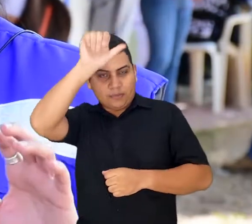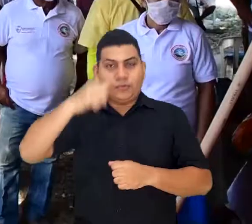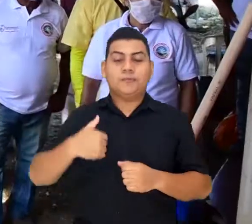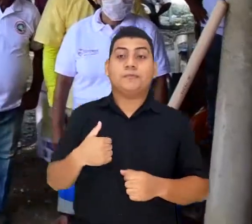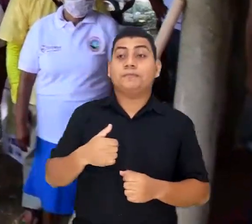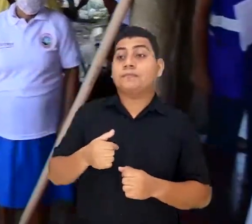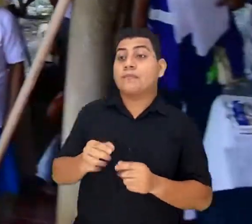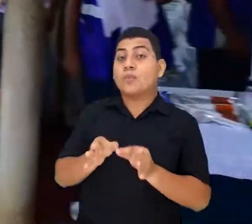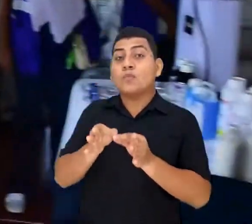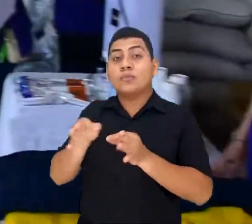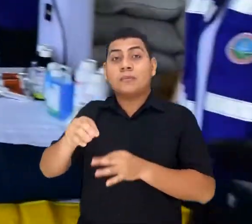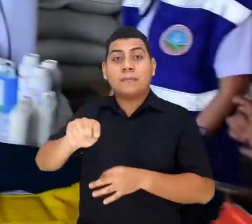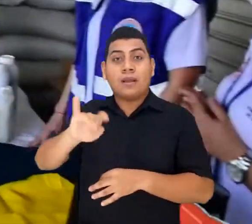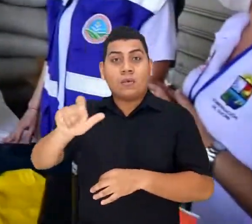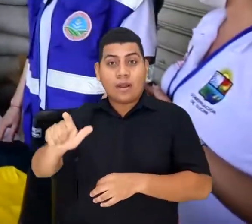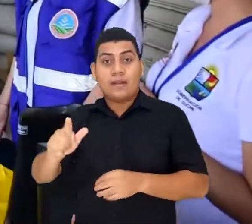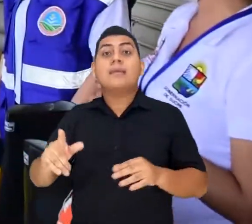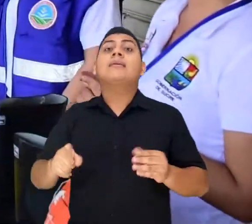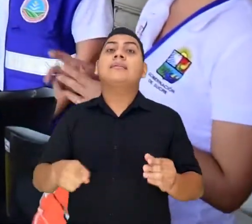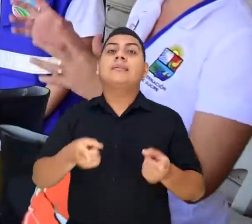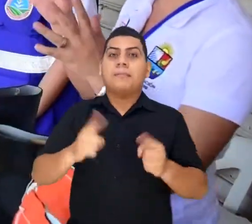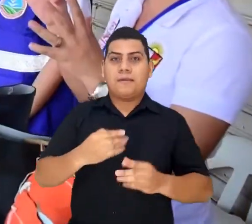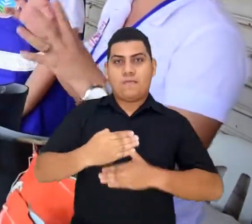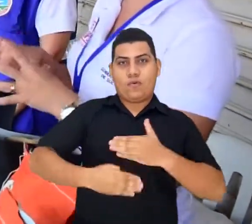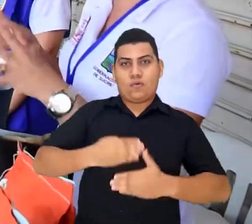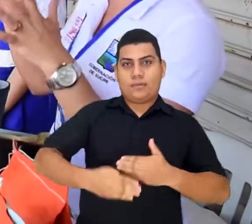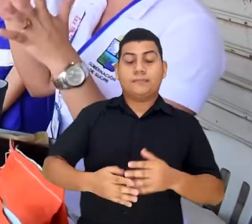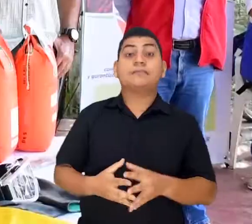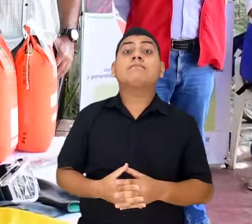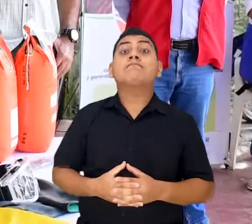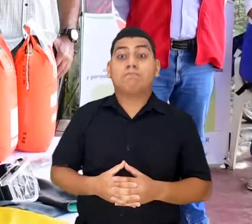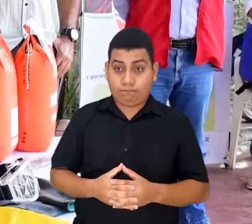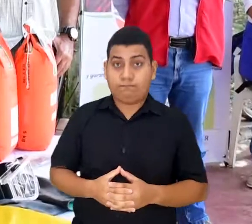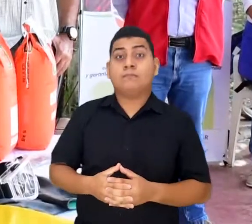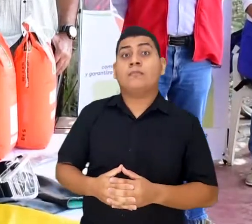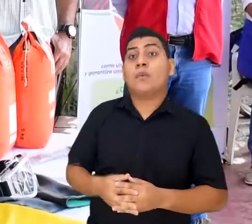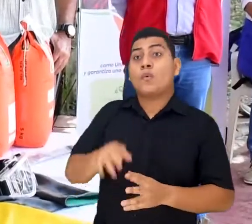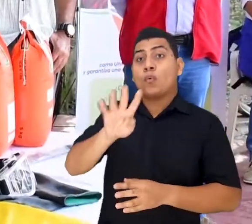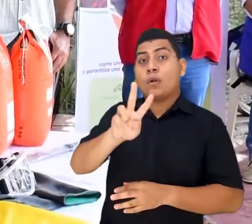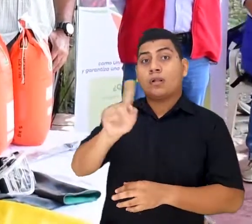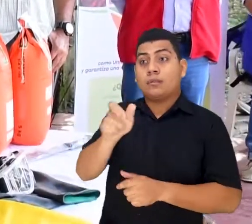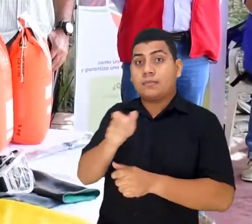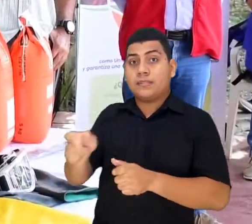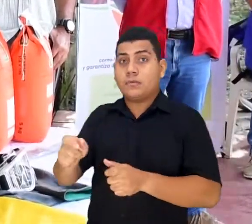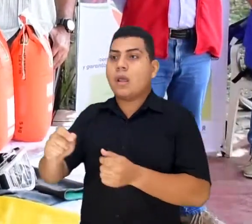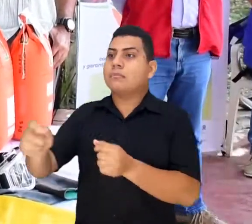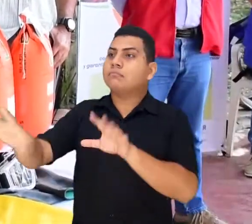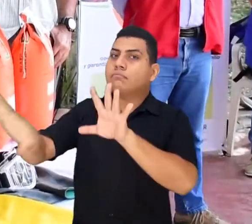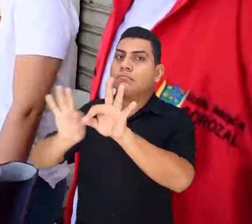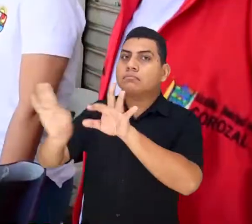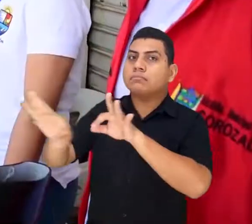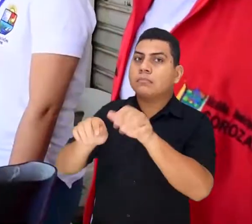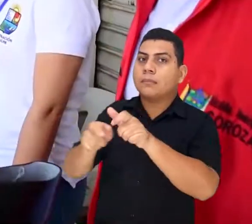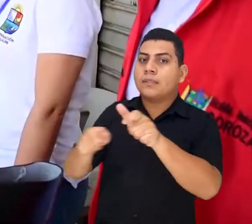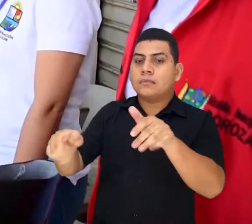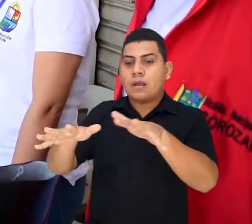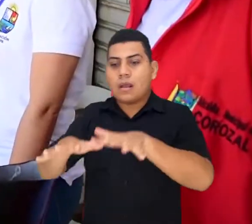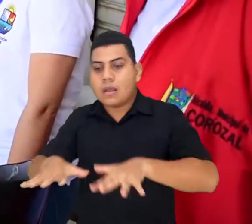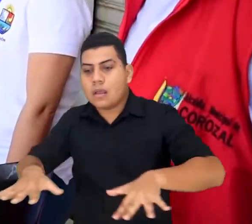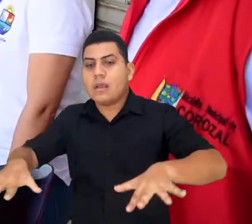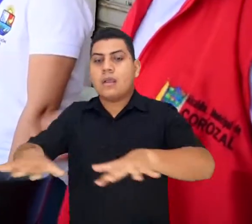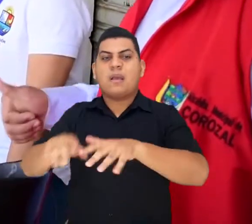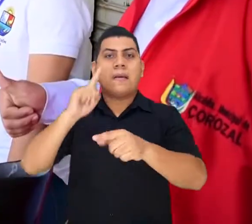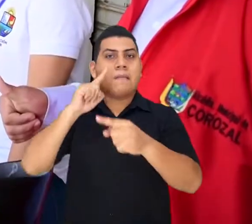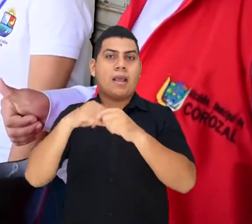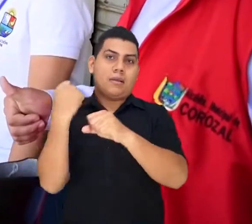Marcos, de Majagual y Morroa. Son 40 productores beneficiarios por cada municipio, para un total de